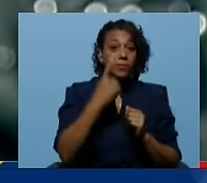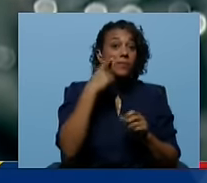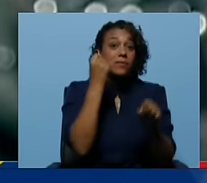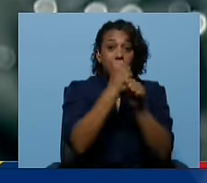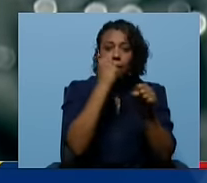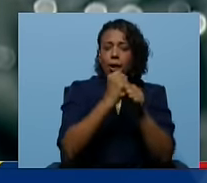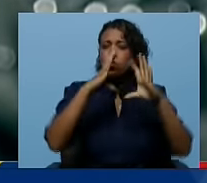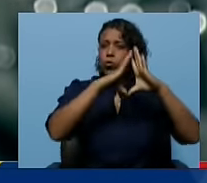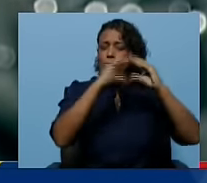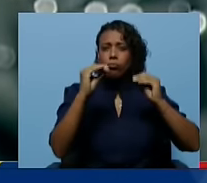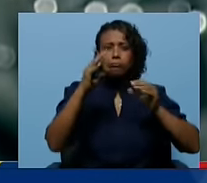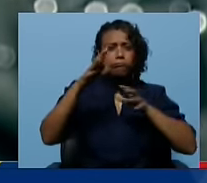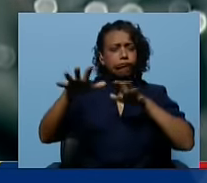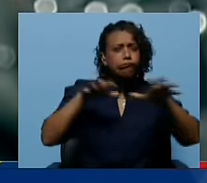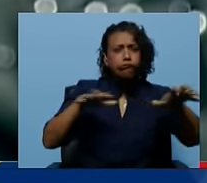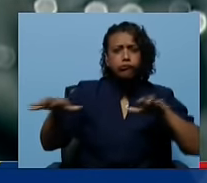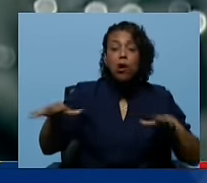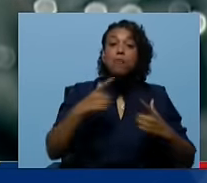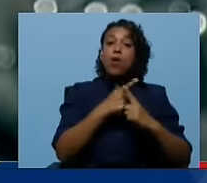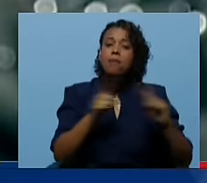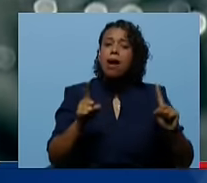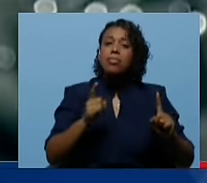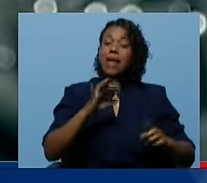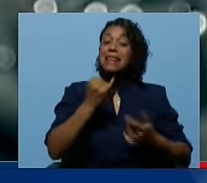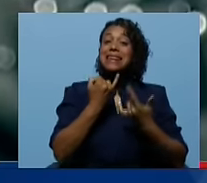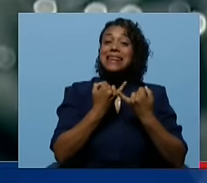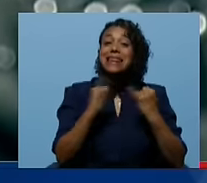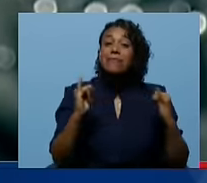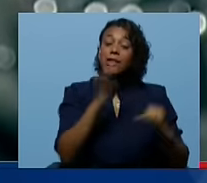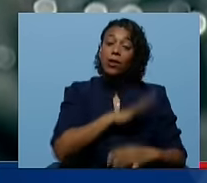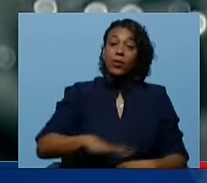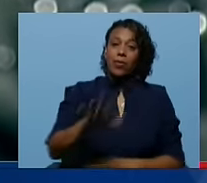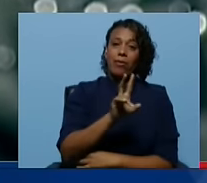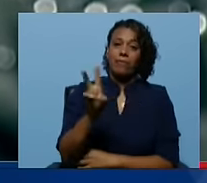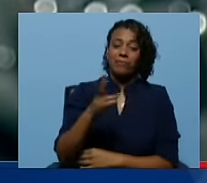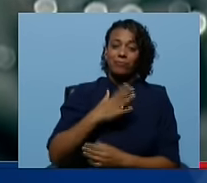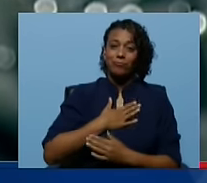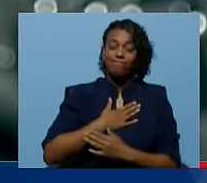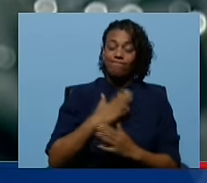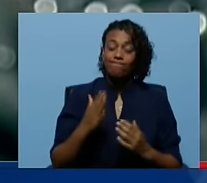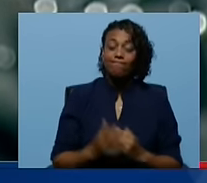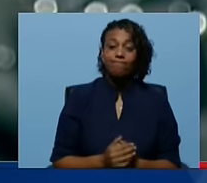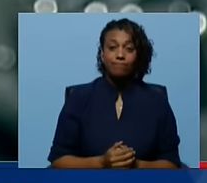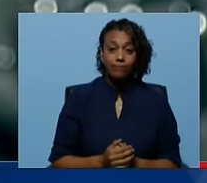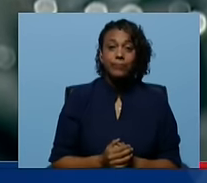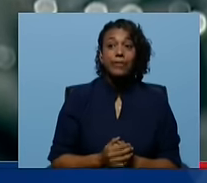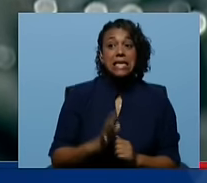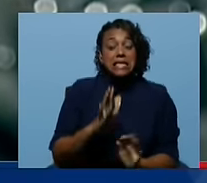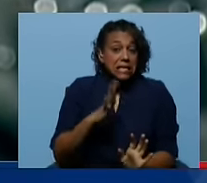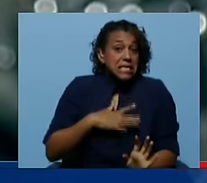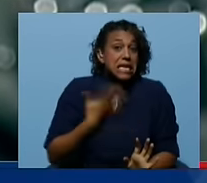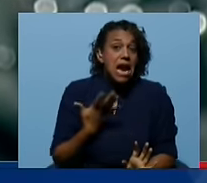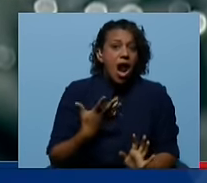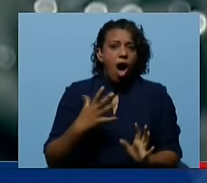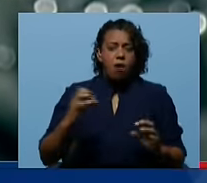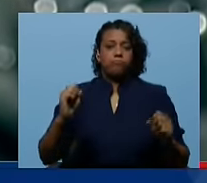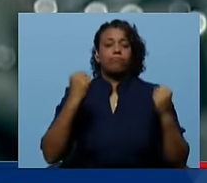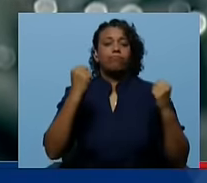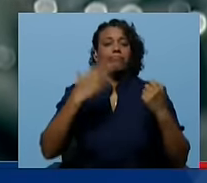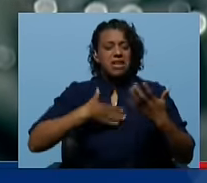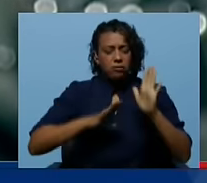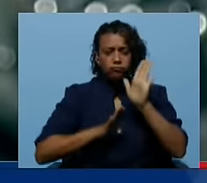trabajando todos juntos por la libertad y la independencia de nuestra patria. Si se quiere, en una explotación del